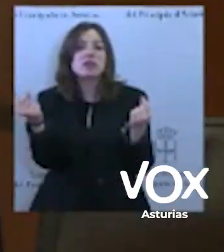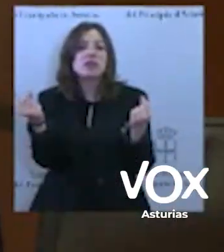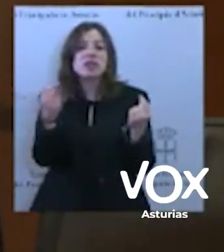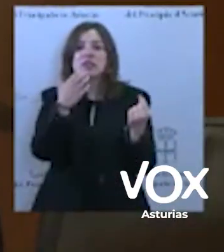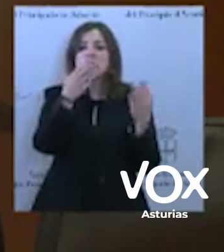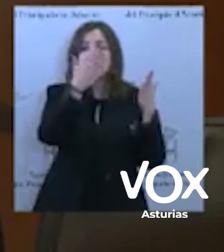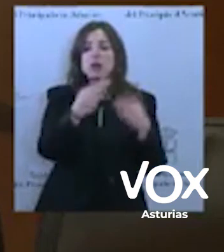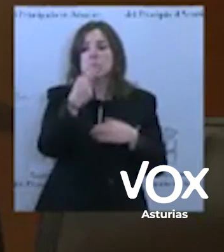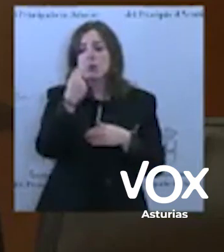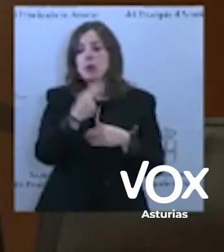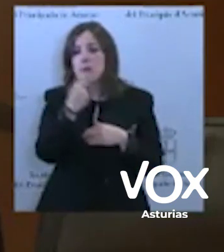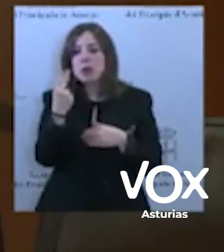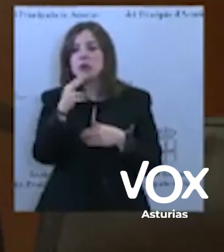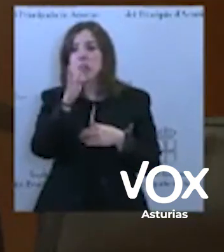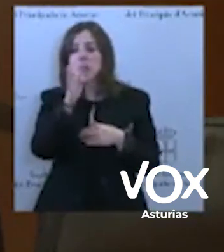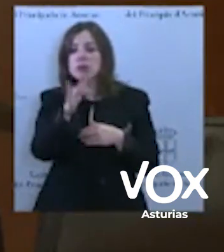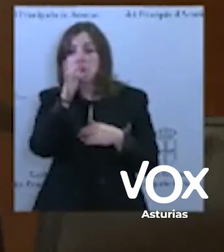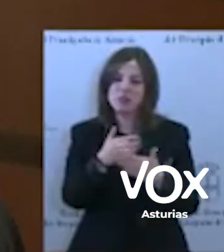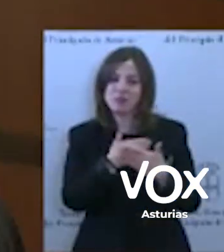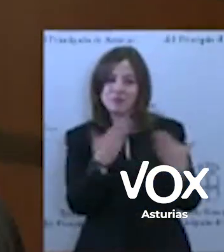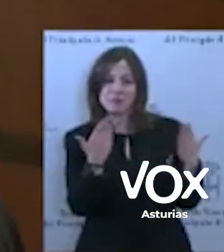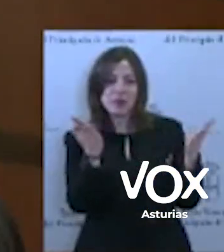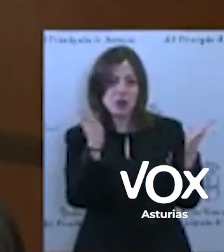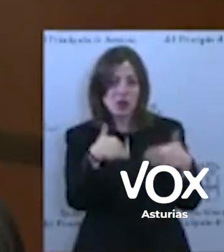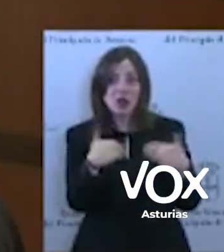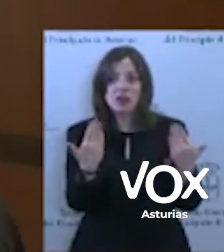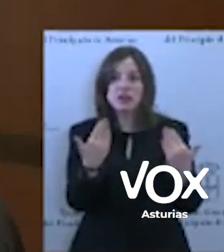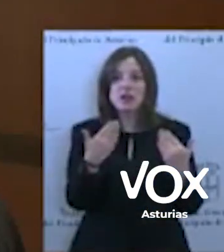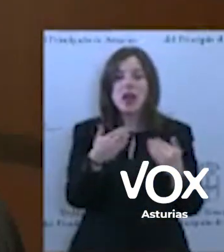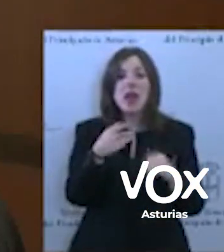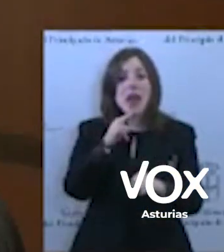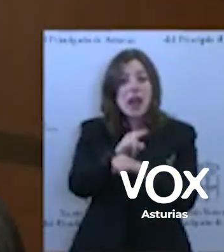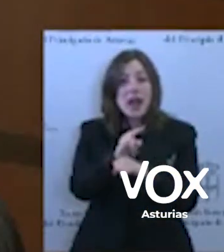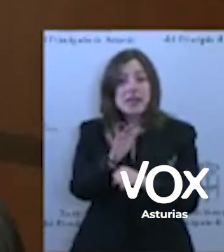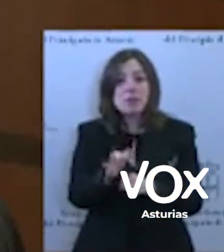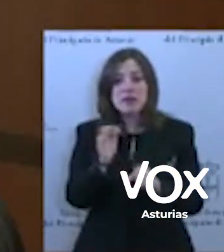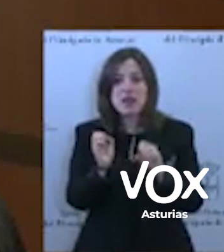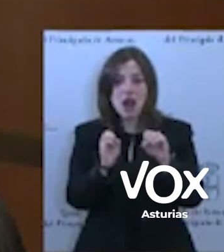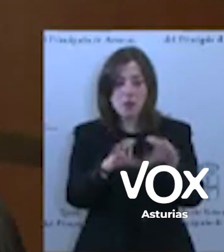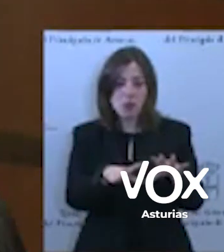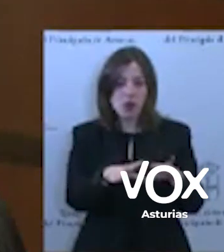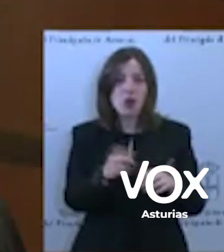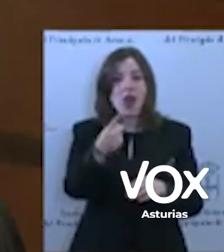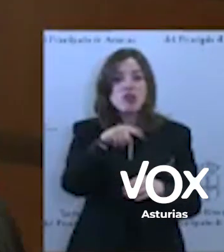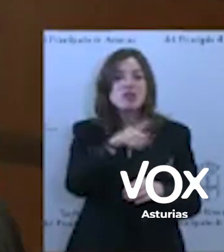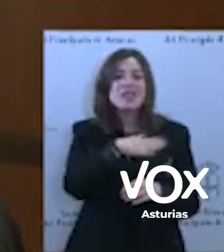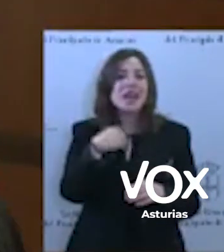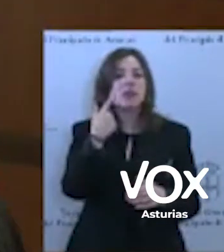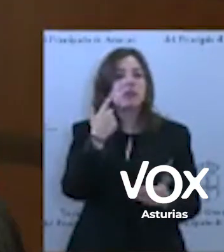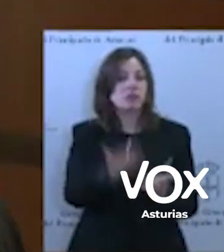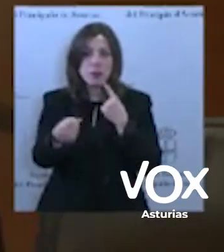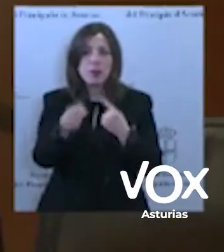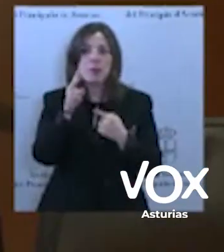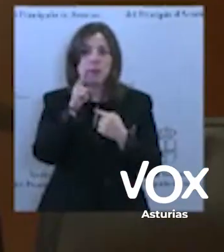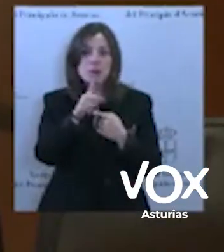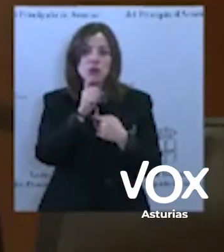promesas? Pero es que no solo los engaña, es que los tiene abandonados. Ellos quieren hechos y no palabras, señor presidente, porque de palabras ya vemos cómo la